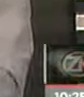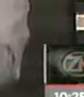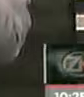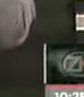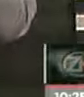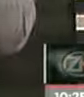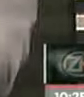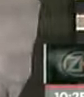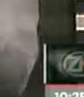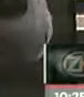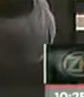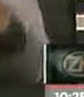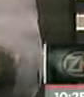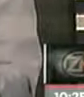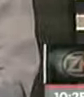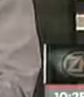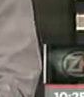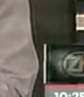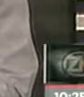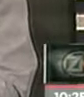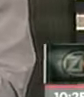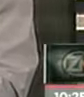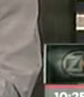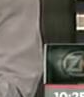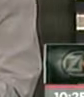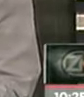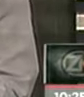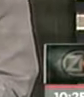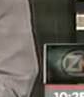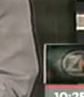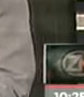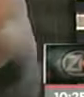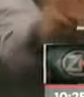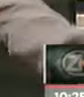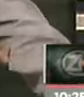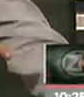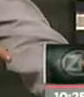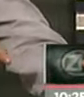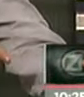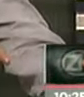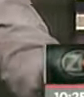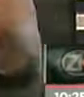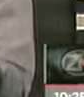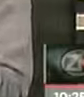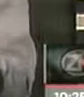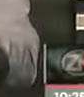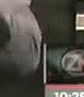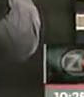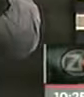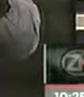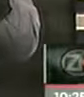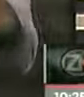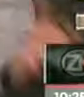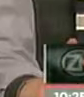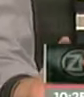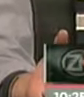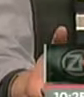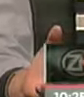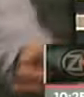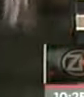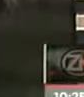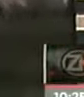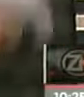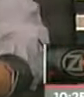engalanó, colocó la bandera de la traición, el señor Lenín Moreno. Y ahora pretenden asesinar a una persona que lo único que hace es